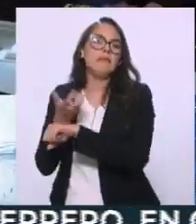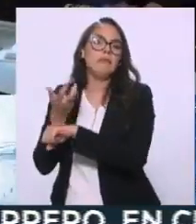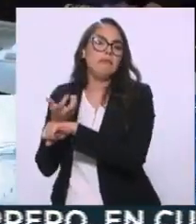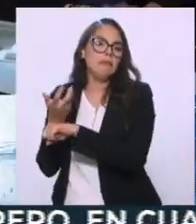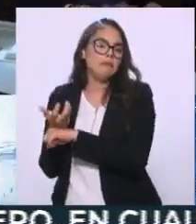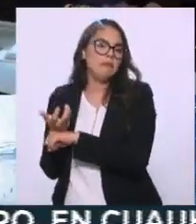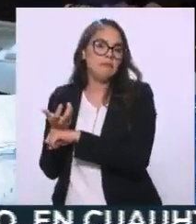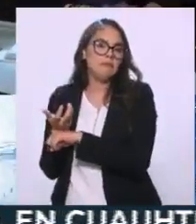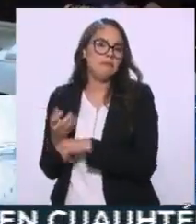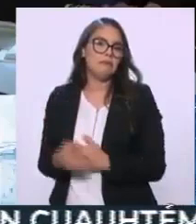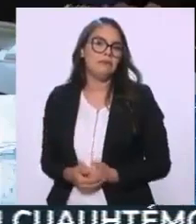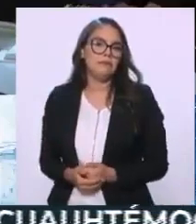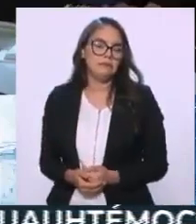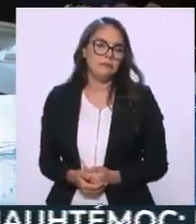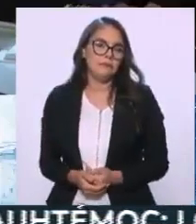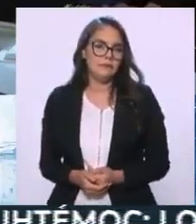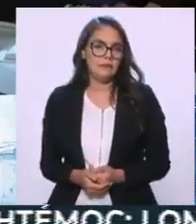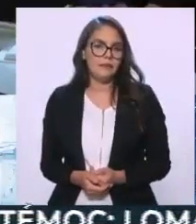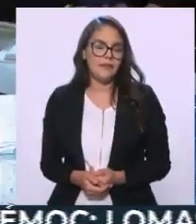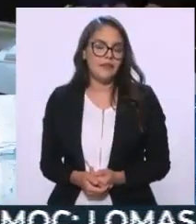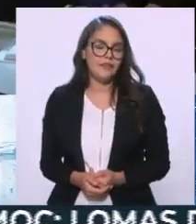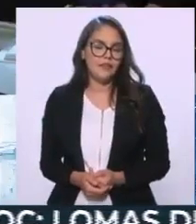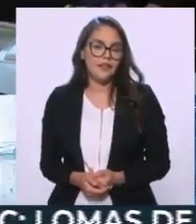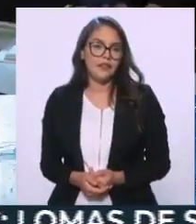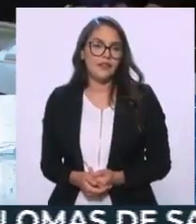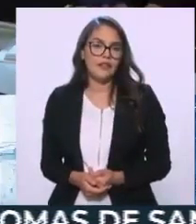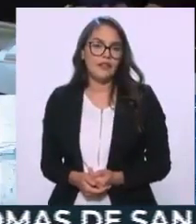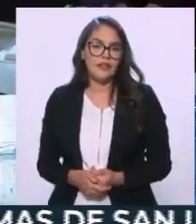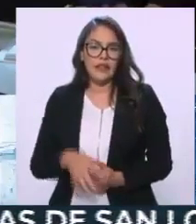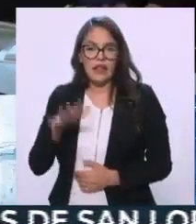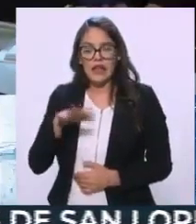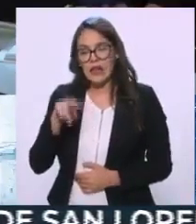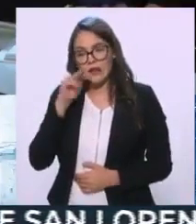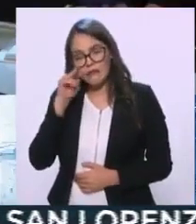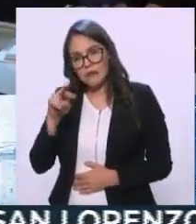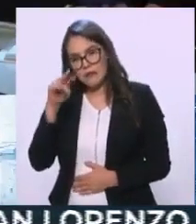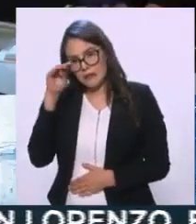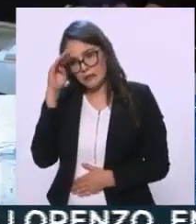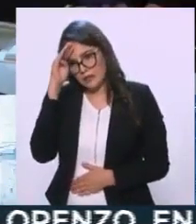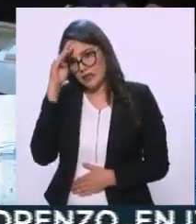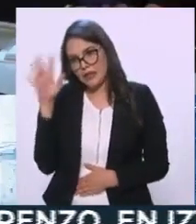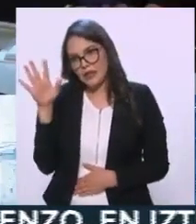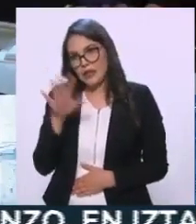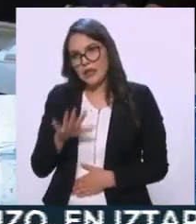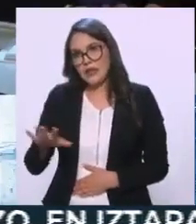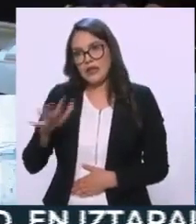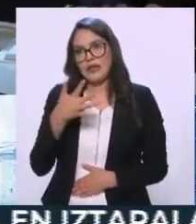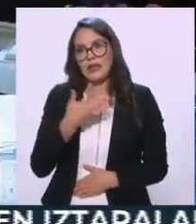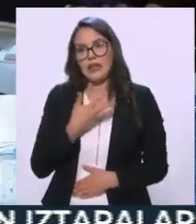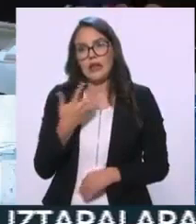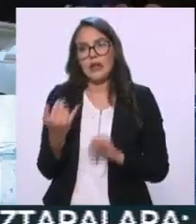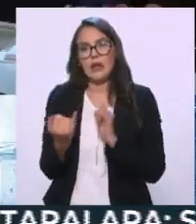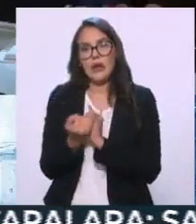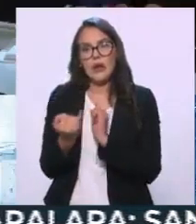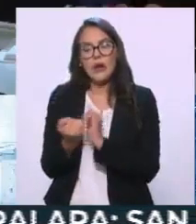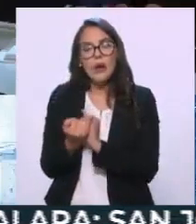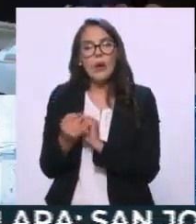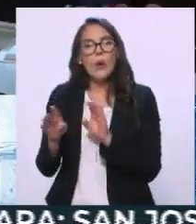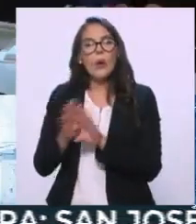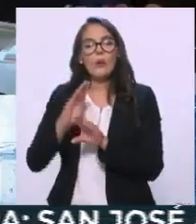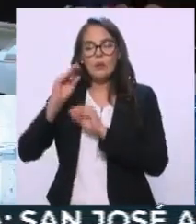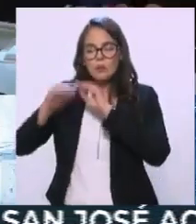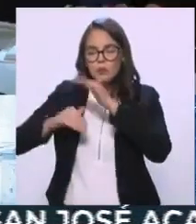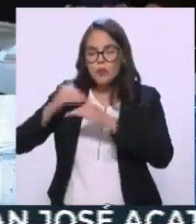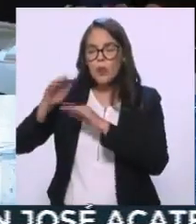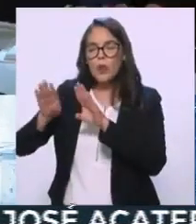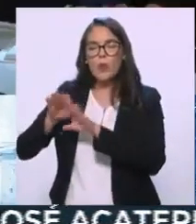ha ingresado en una zona en donde efectivamente, si pensamos a la hegemonía no solo como coerción, sino también como construcción de